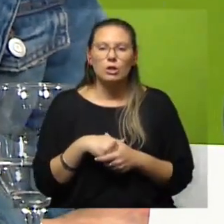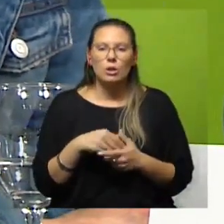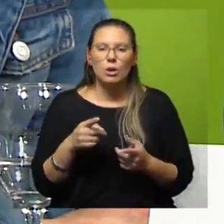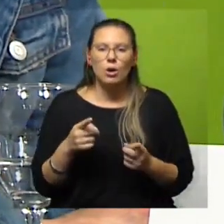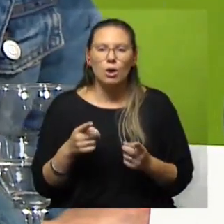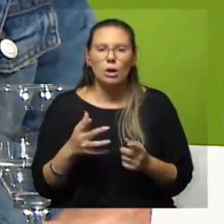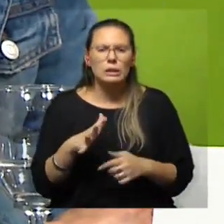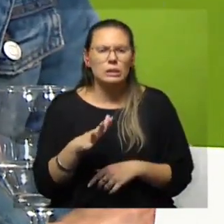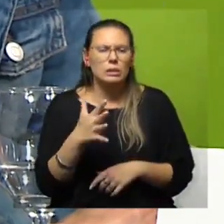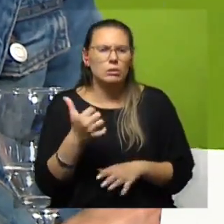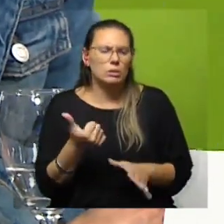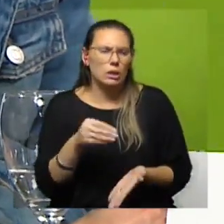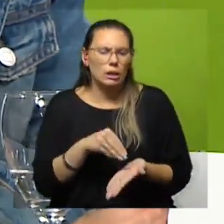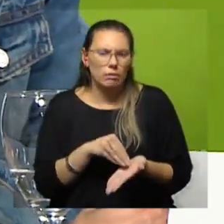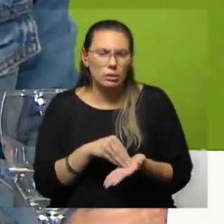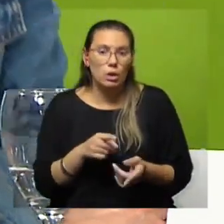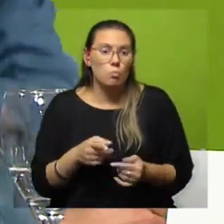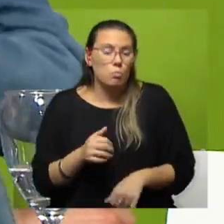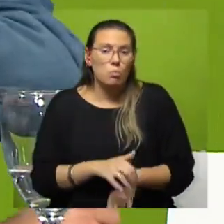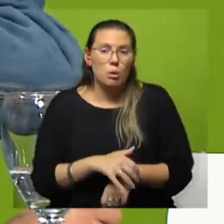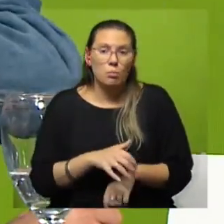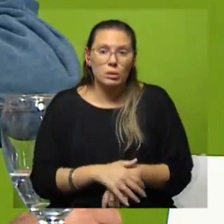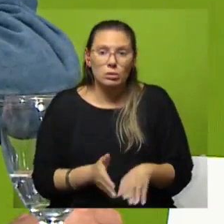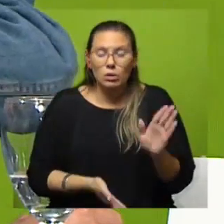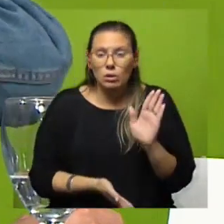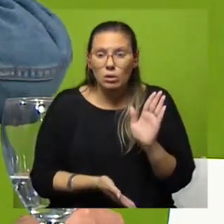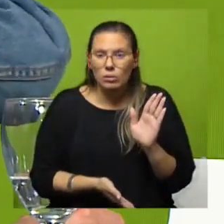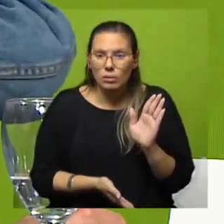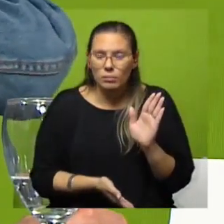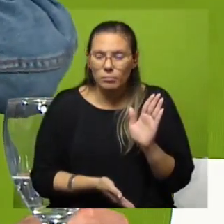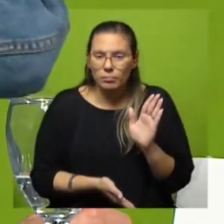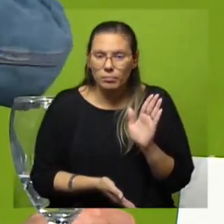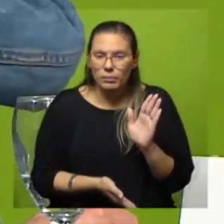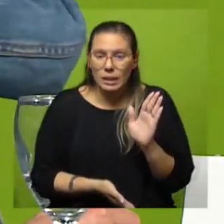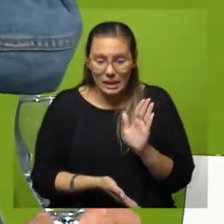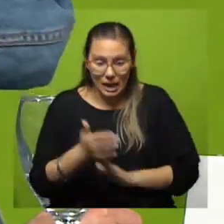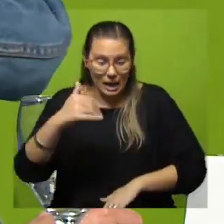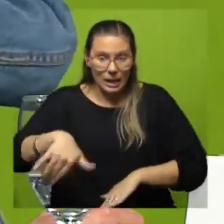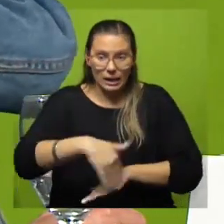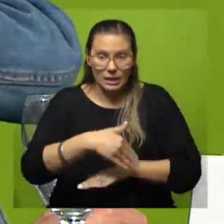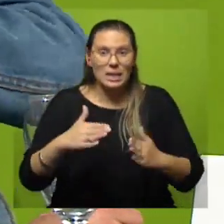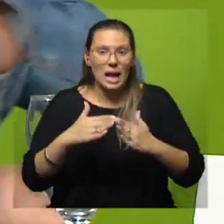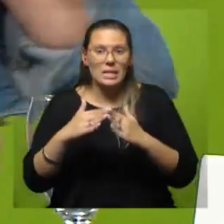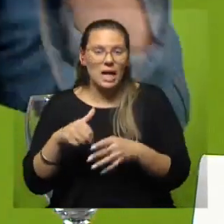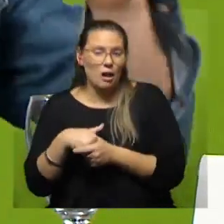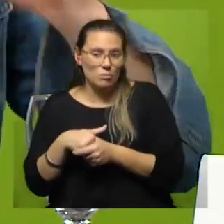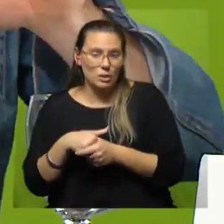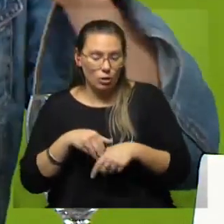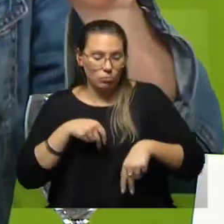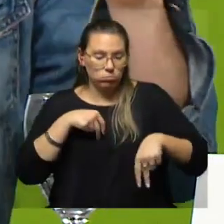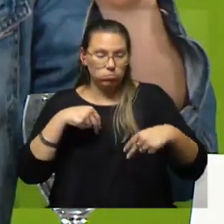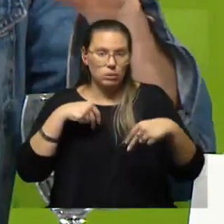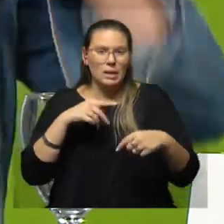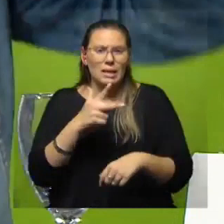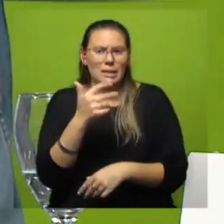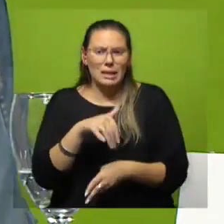Pasó unas 5 o 6 veces. Hasta que en un momento salgo de la calle, salgo a la calle de la casa de un amigo,